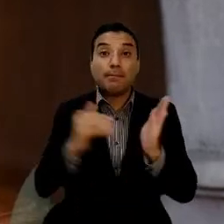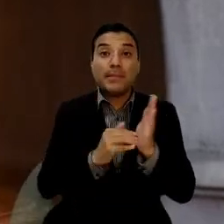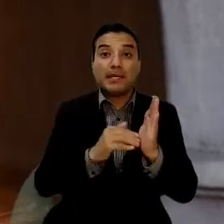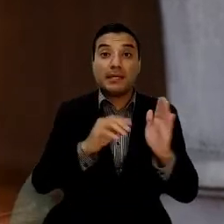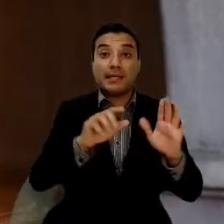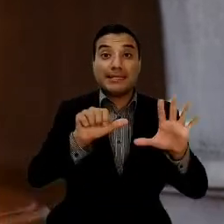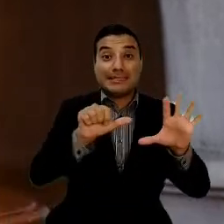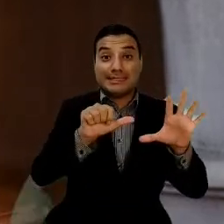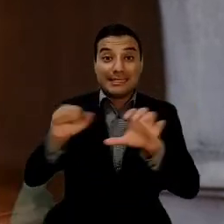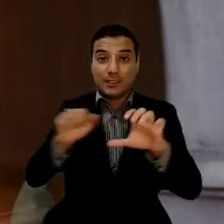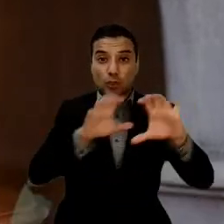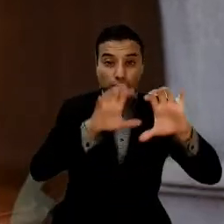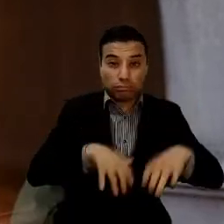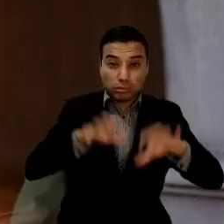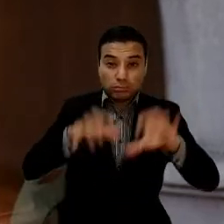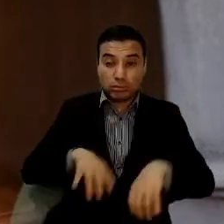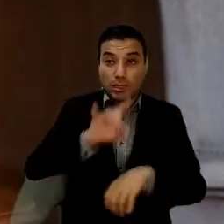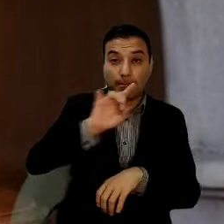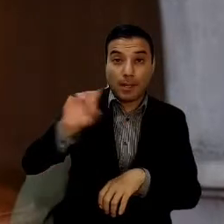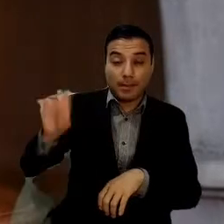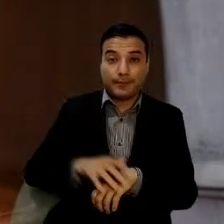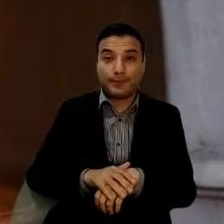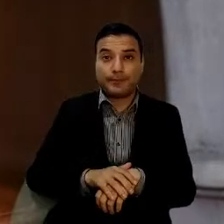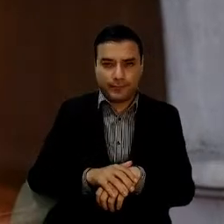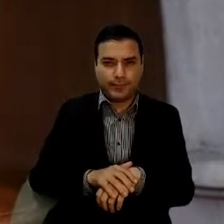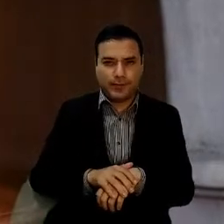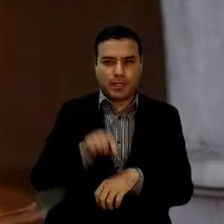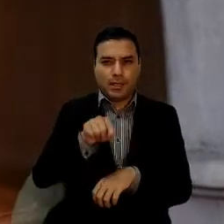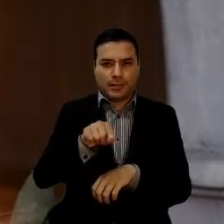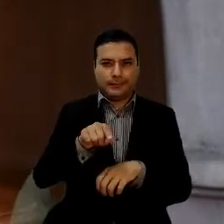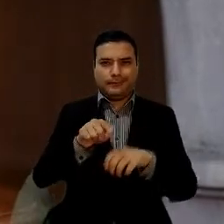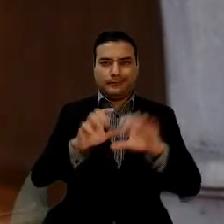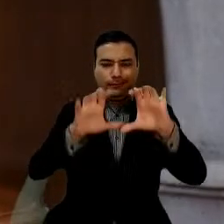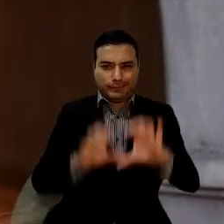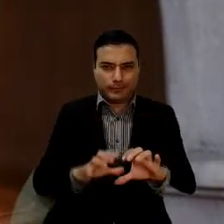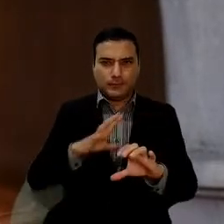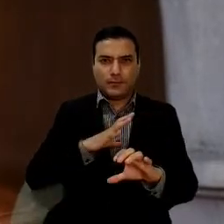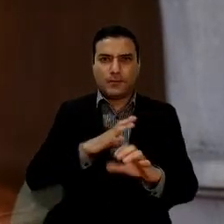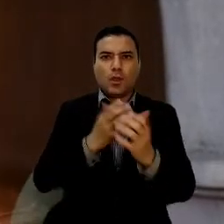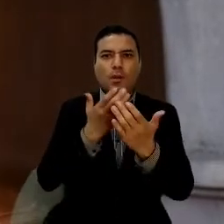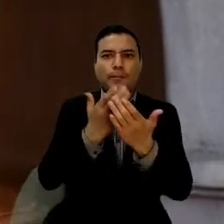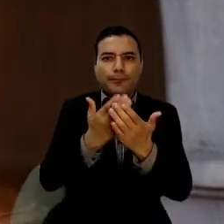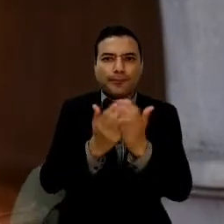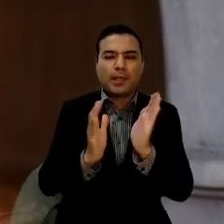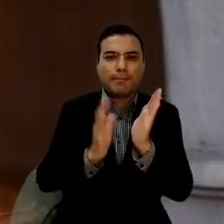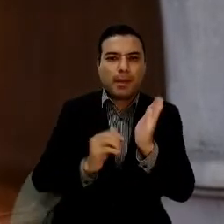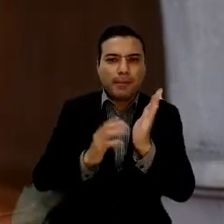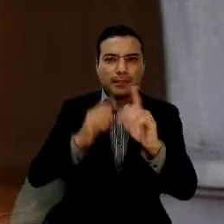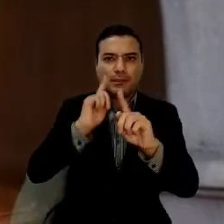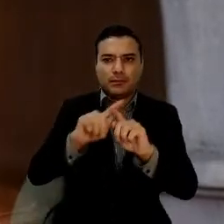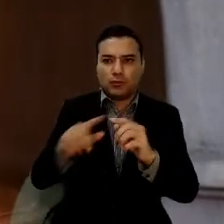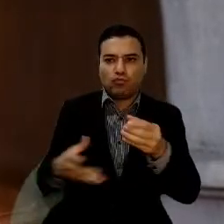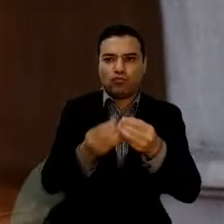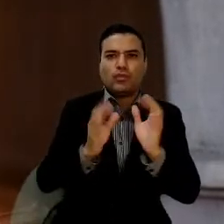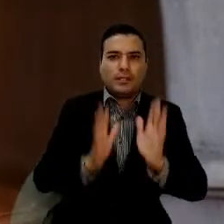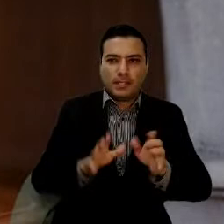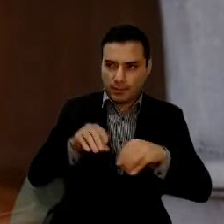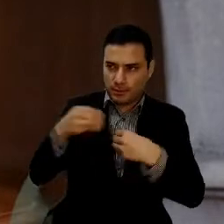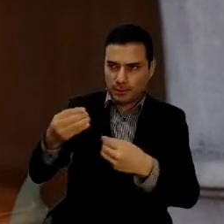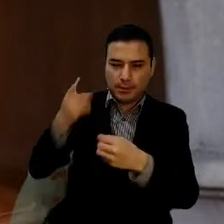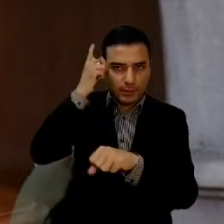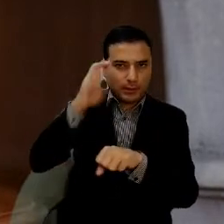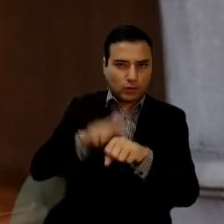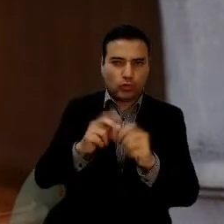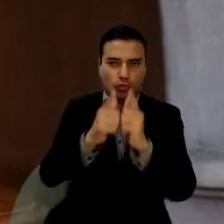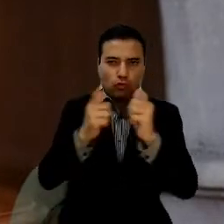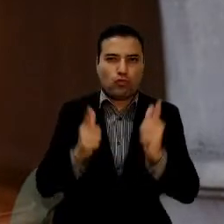documentos. Anexamos al presente las iniciativas y los documentos que obran en poder de la directiva de la Diputación Permanente, así como